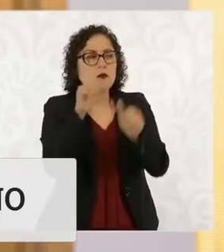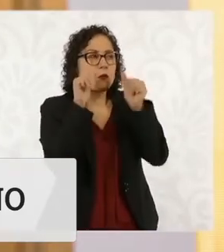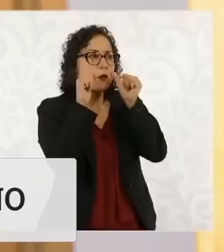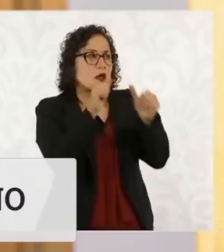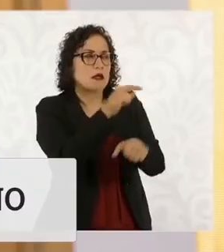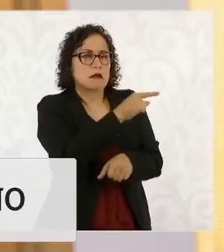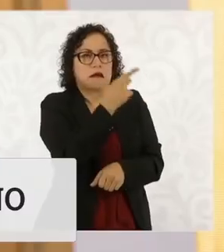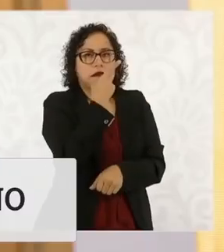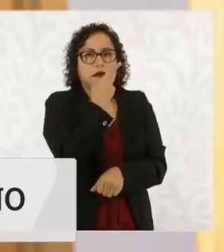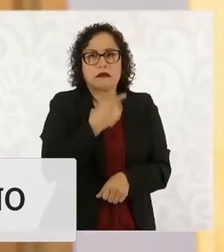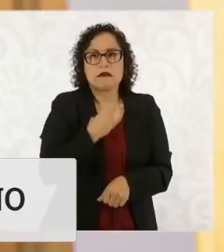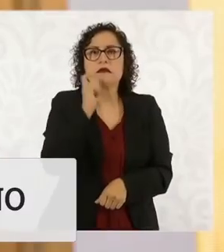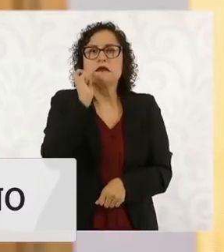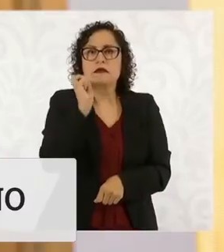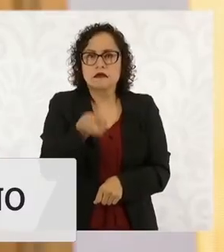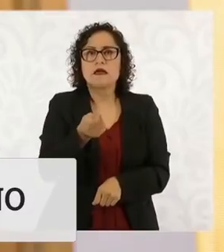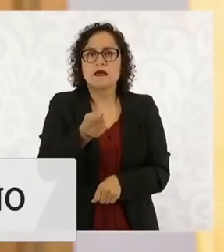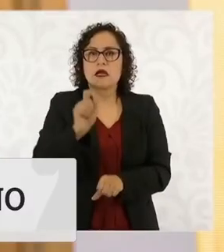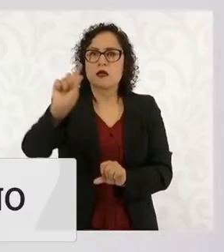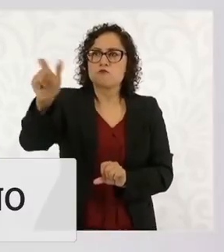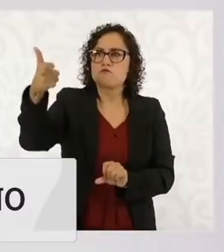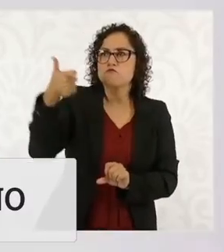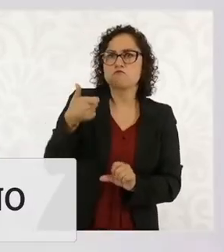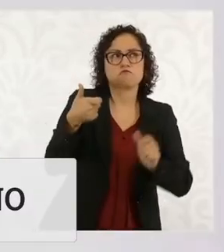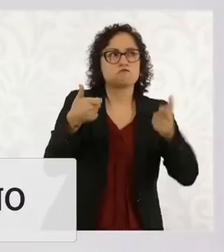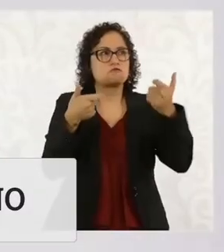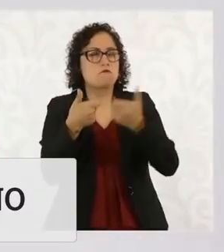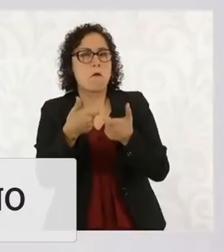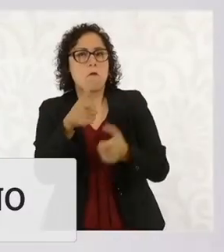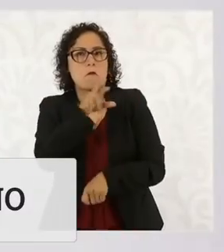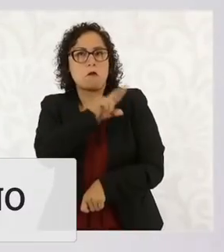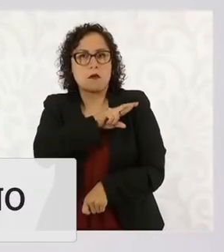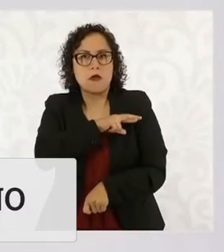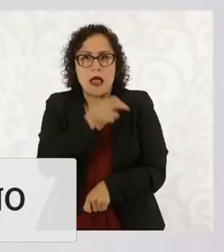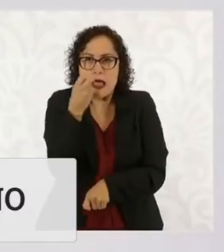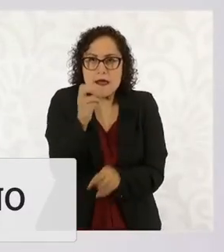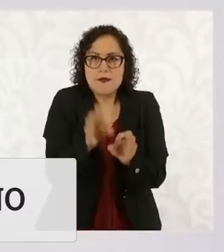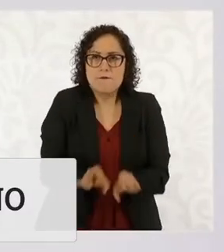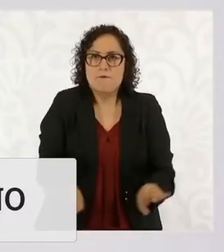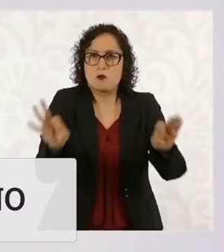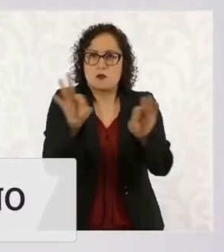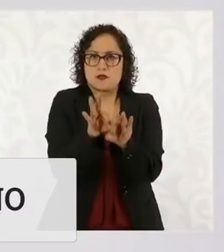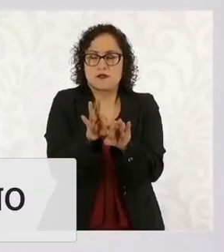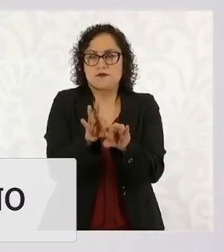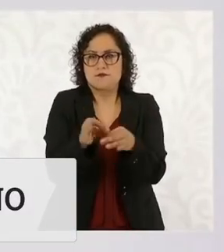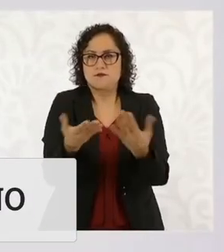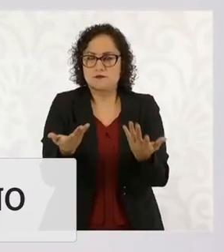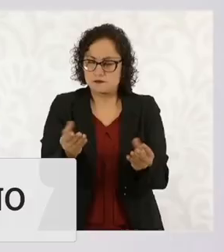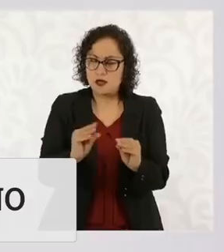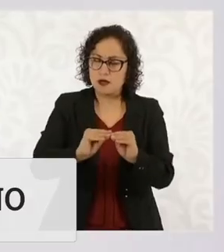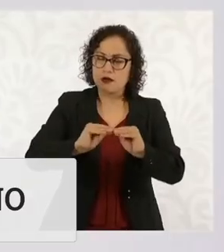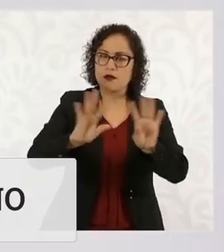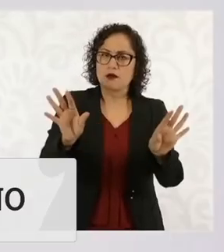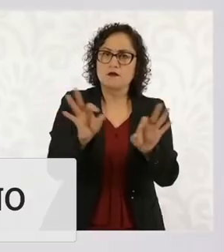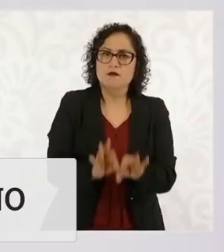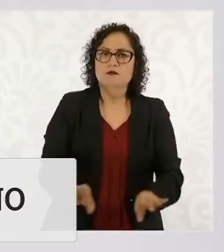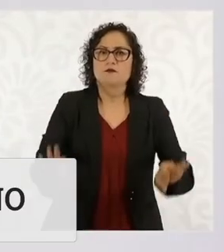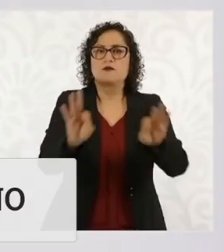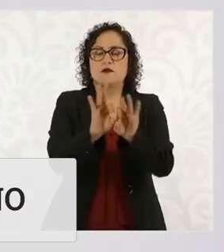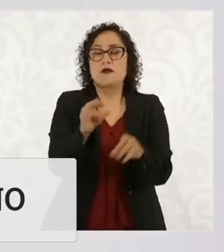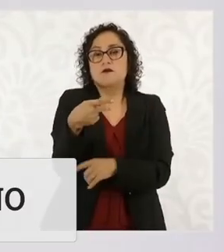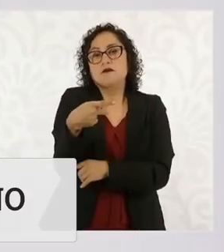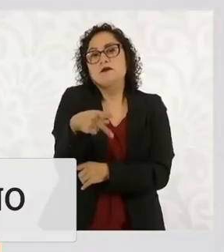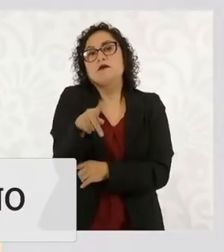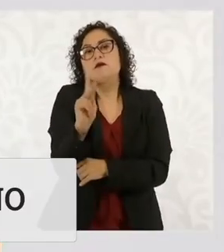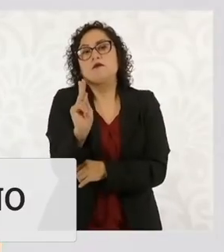inversión que importaba era la privada, que por supuesto es muy importante, pero que el Estado